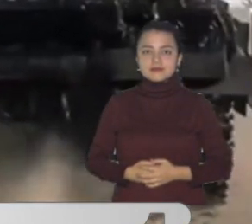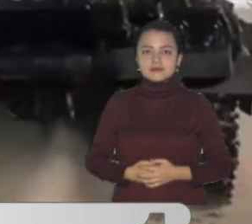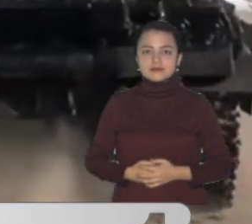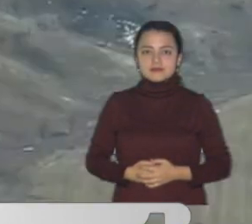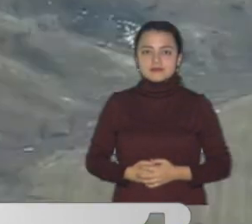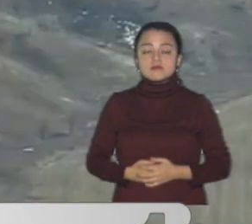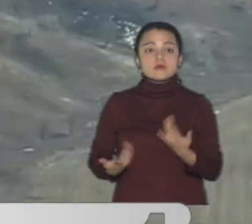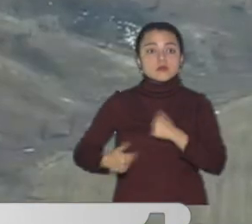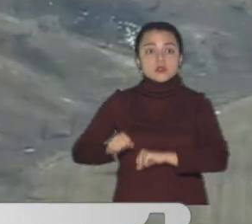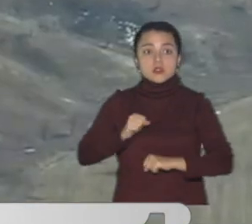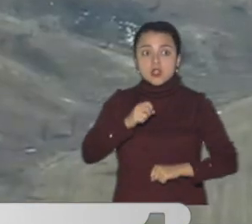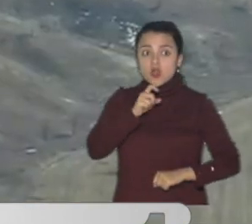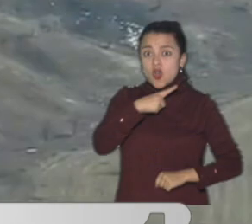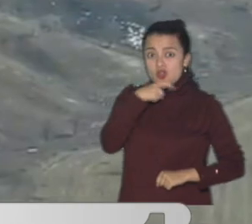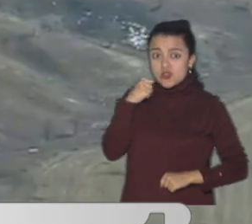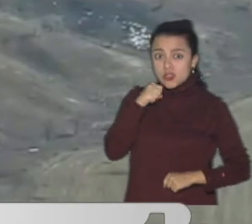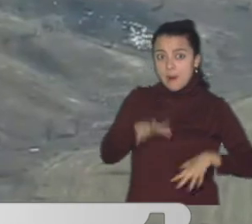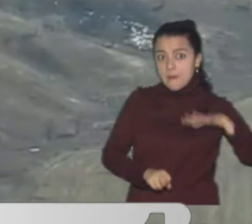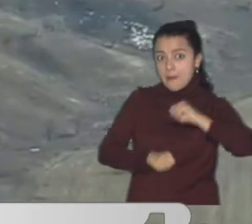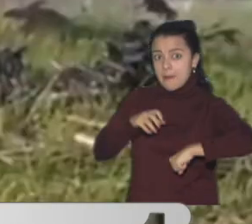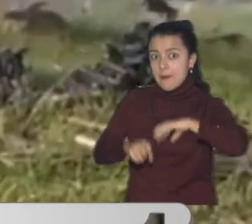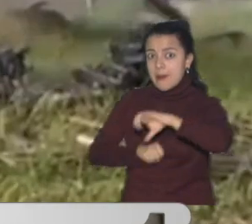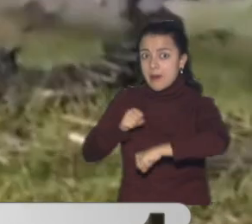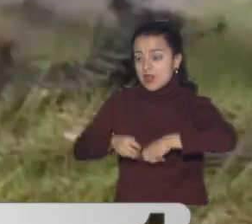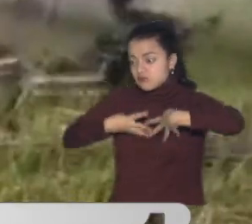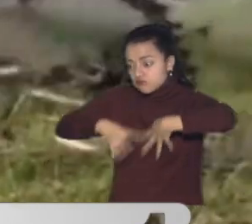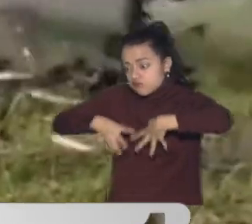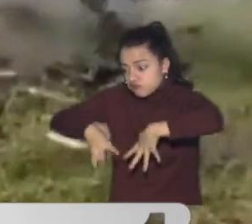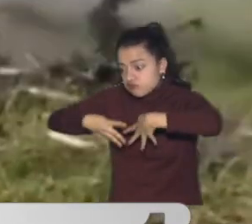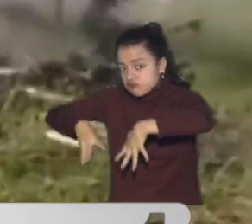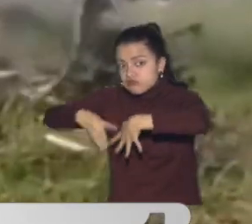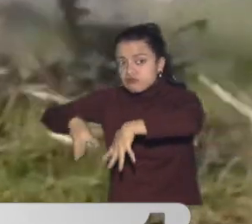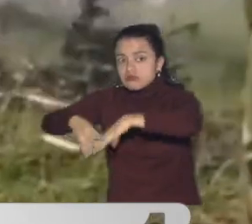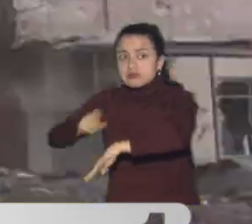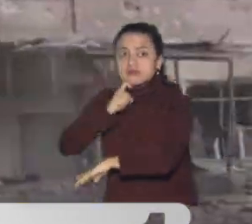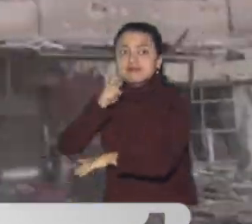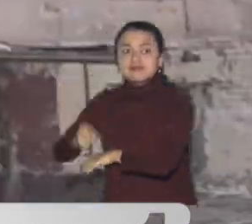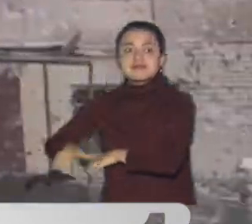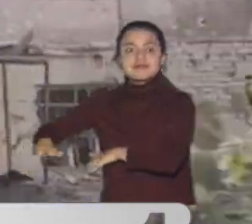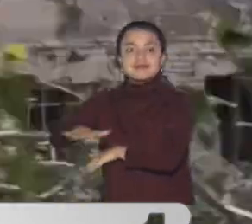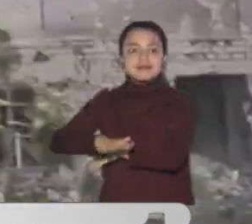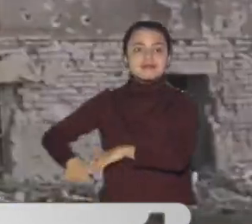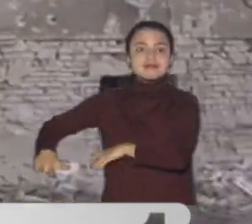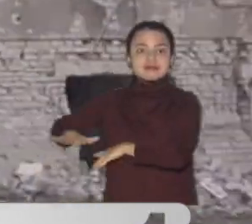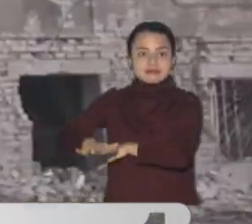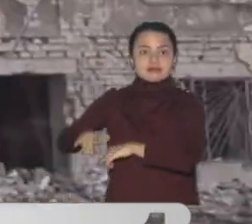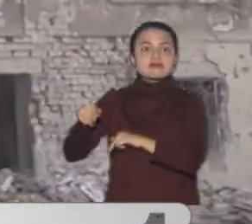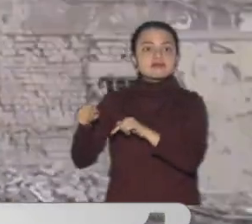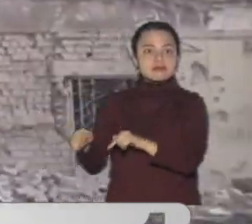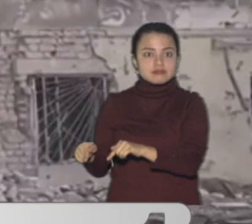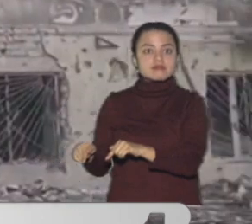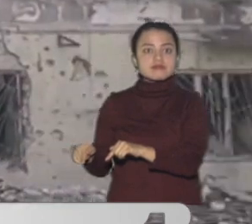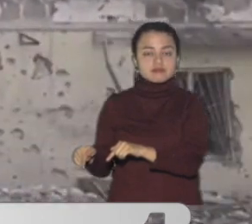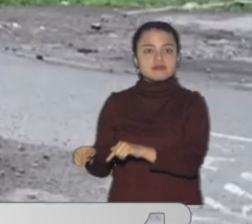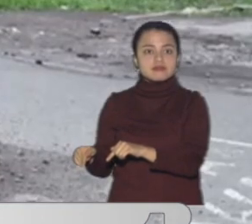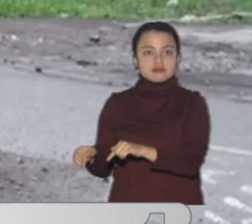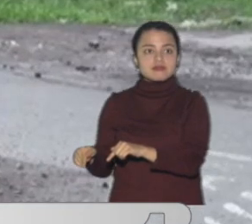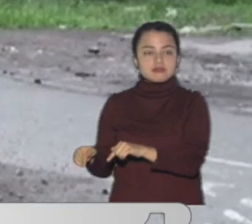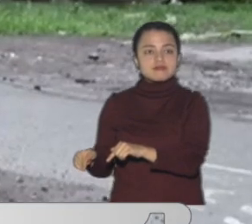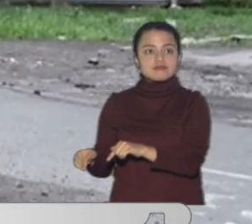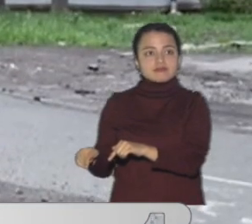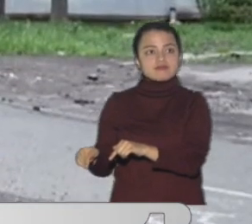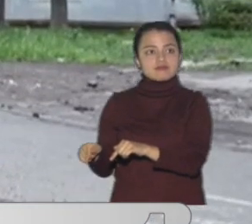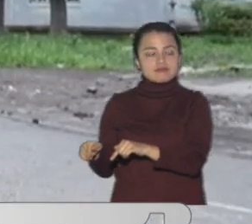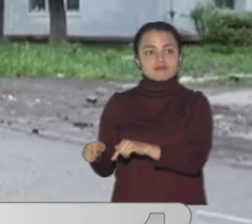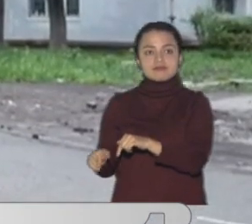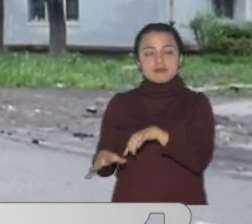Fuerzas ucranianas y rusas libran intensos combates en Severodonetsk, una ciudad clave en la región oriental del Donbass, donde la situación cambia cada hora